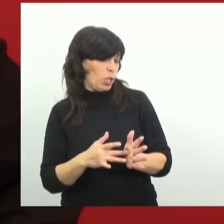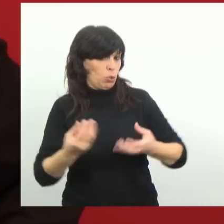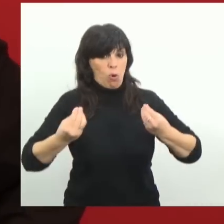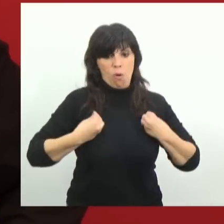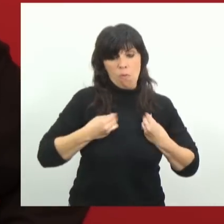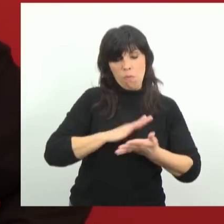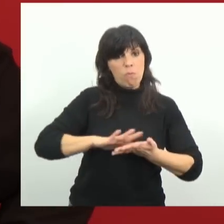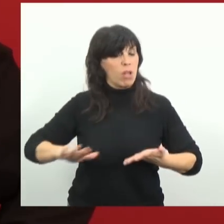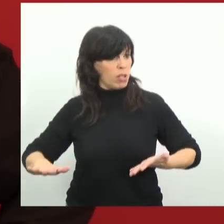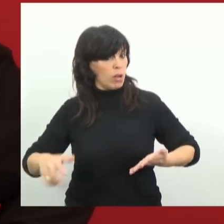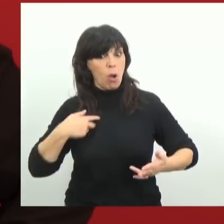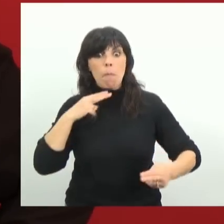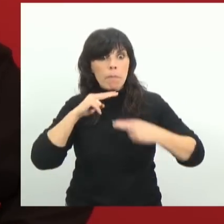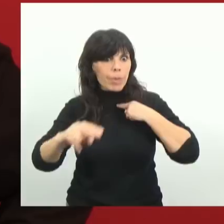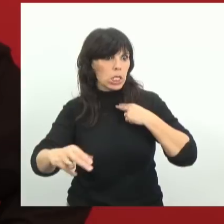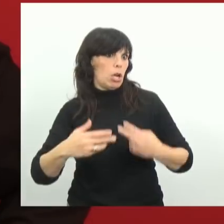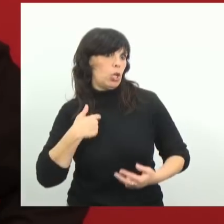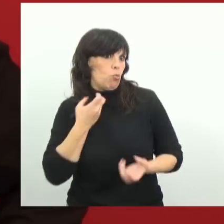Ese es el mensaje que he dicho.